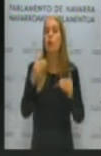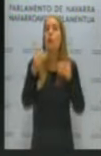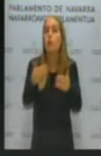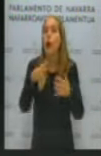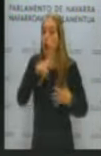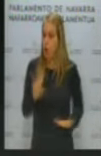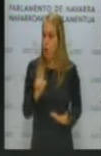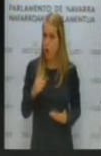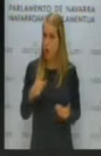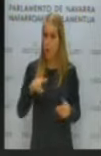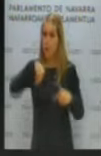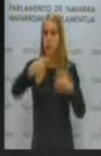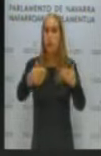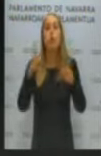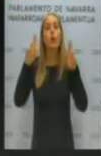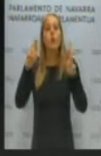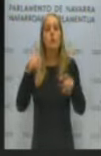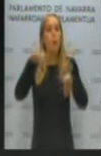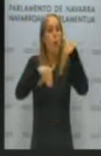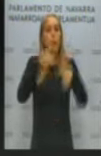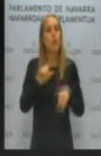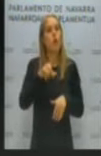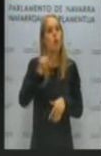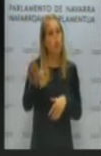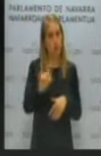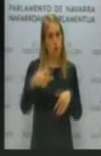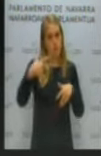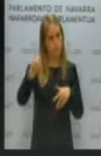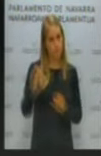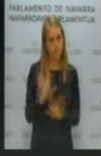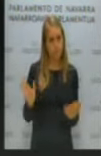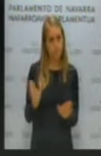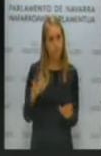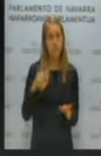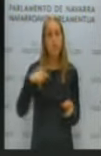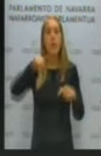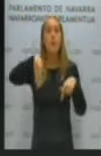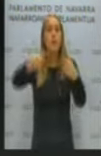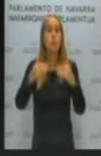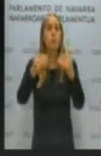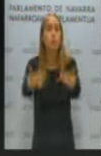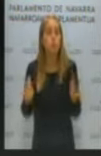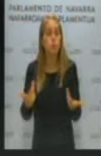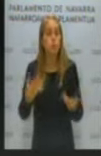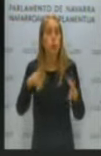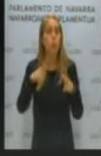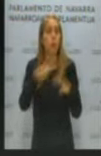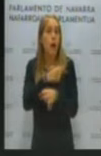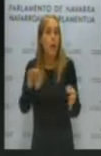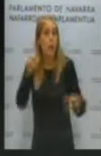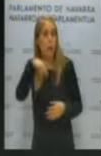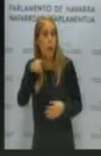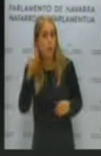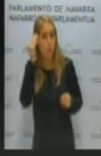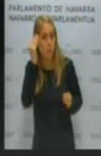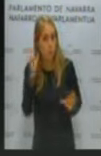momento no. Bueno, yo espero que vote que no, de verdad. Pero, ¿en otro momento es adecuado o no es adecuado, señora Barcos? Yo creo que hay que ser